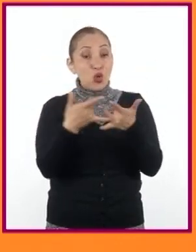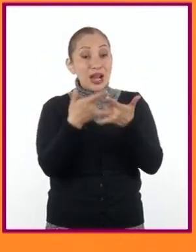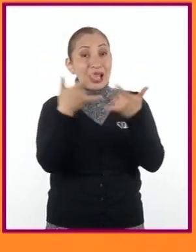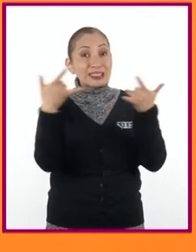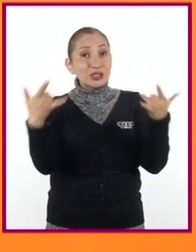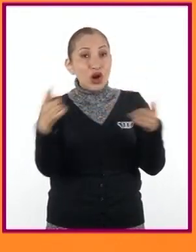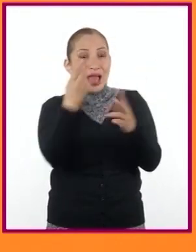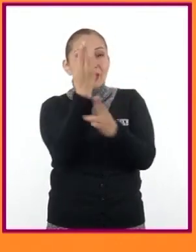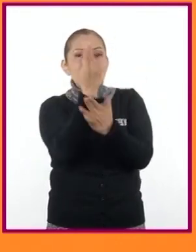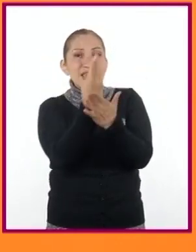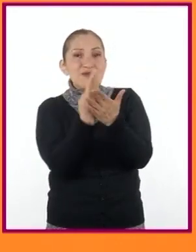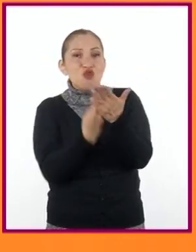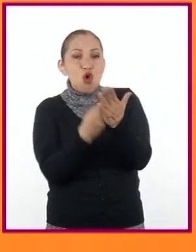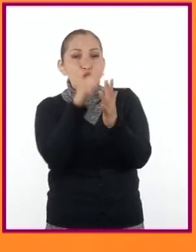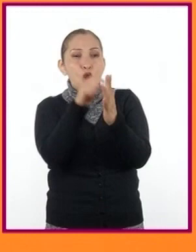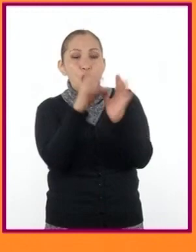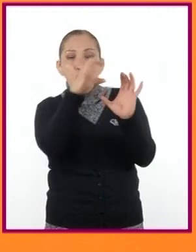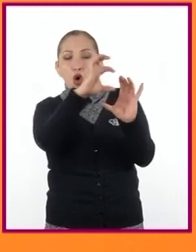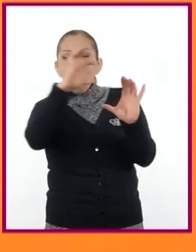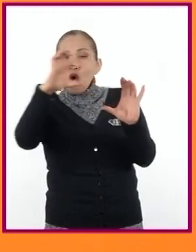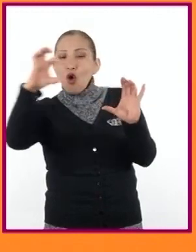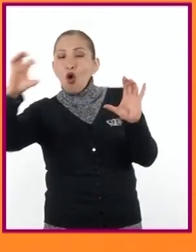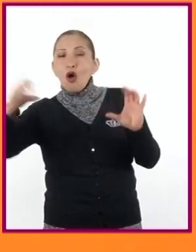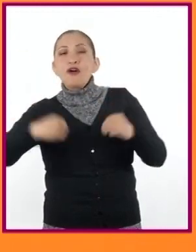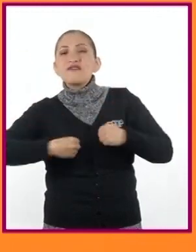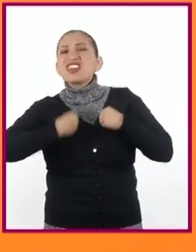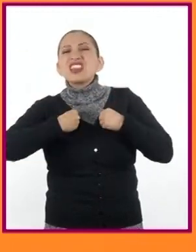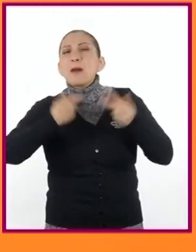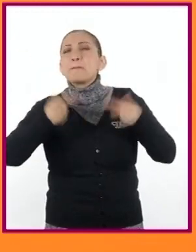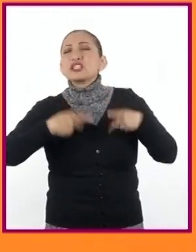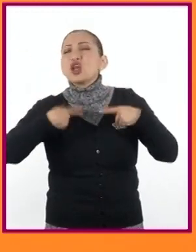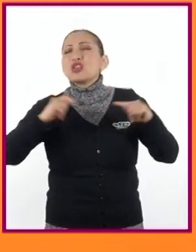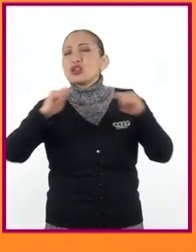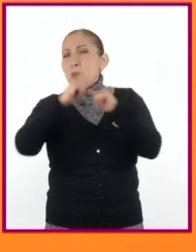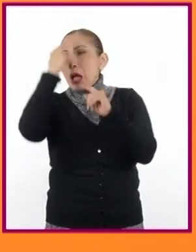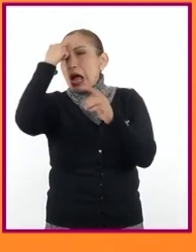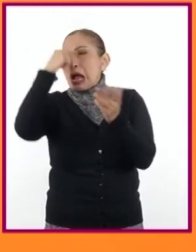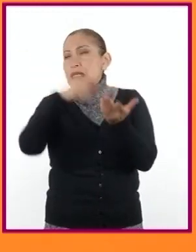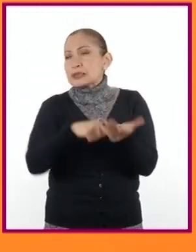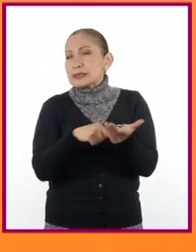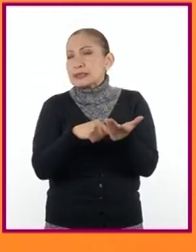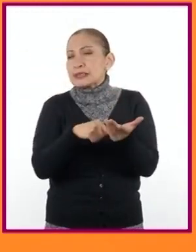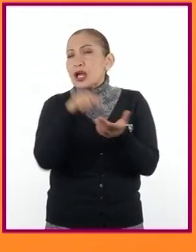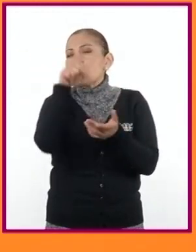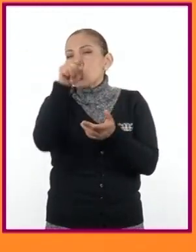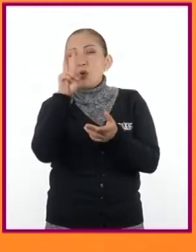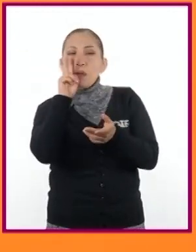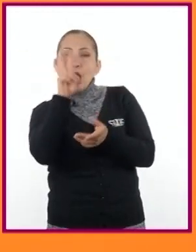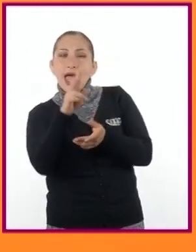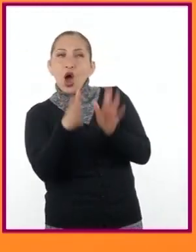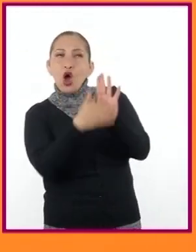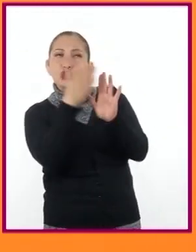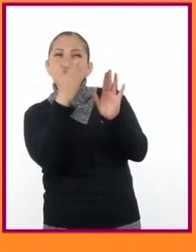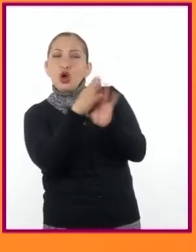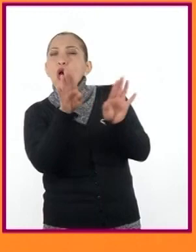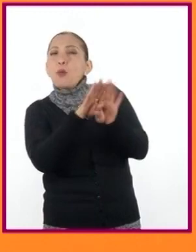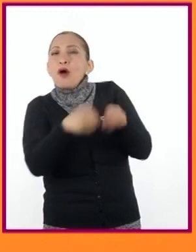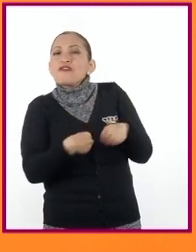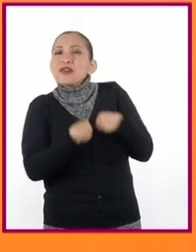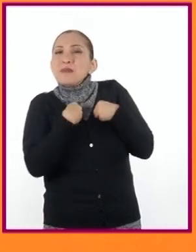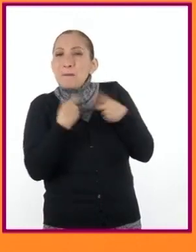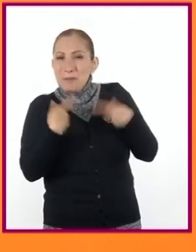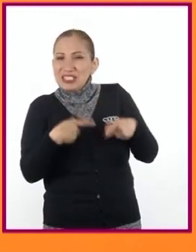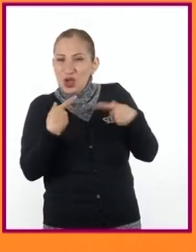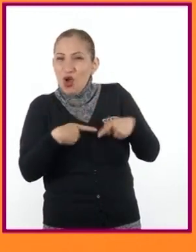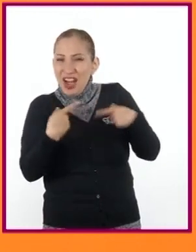historieta sobre un día en la vida de un habitante de Teotihuacán. Consideren los tipos de construcciones donde habitaban